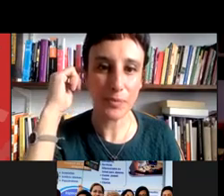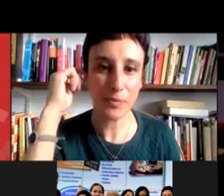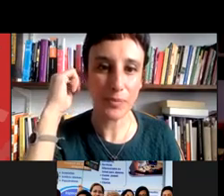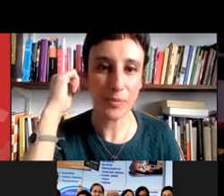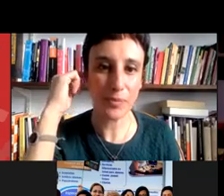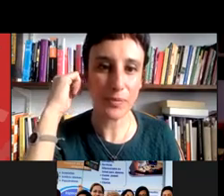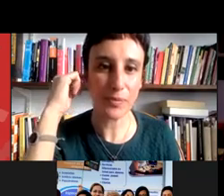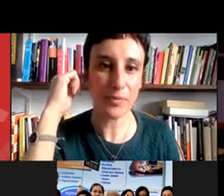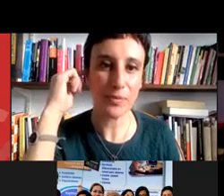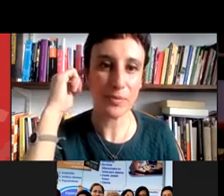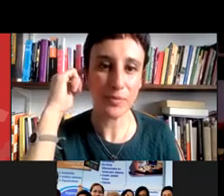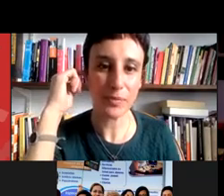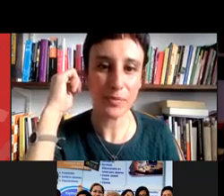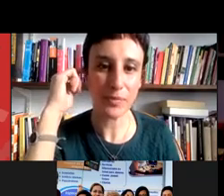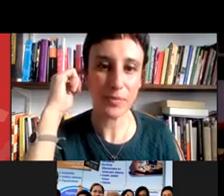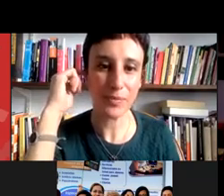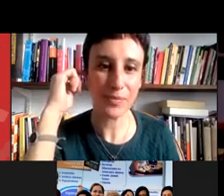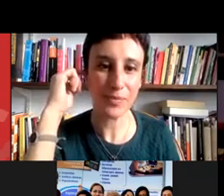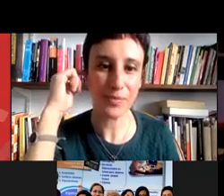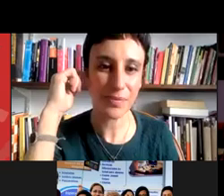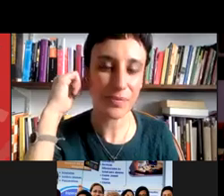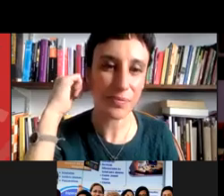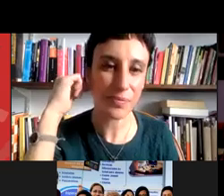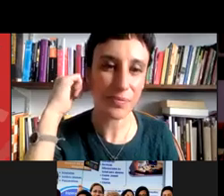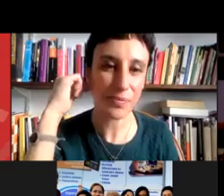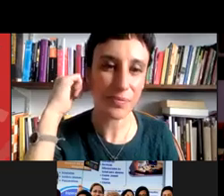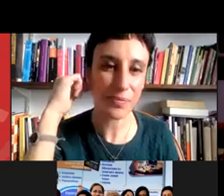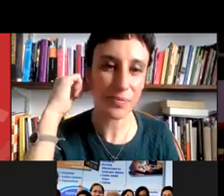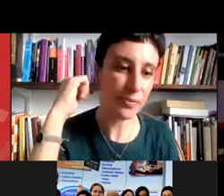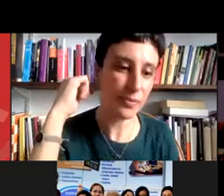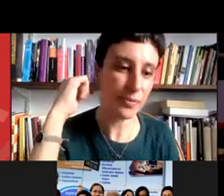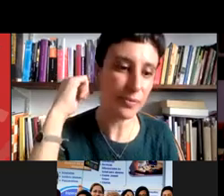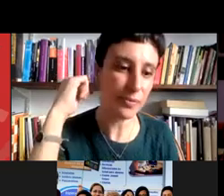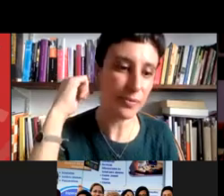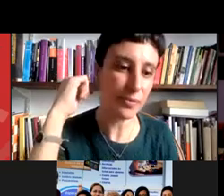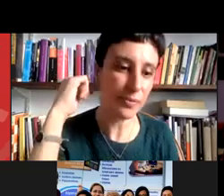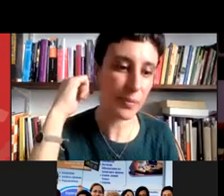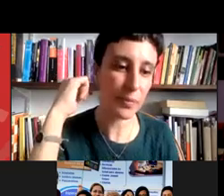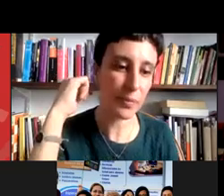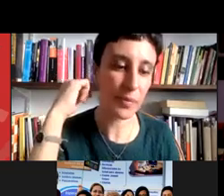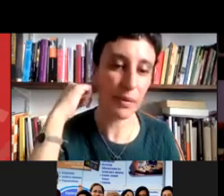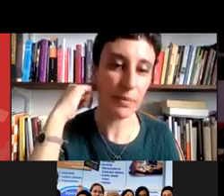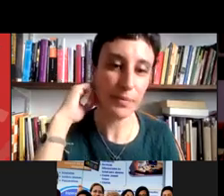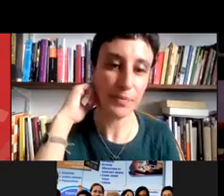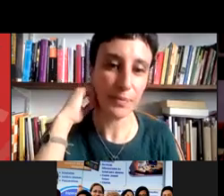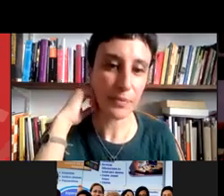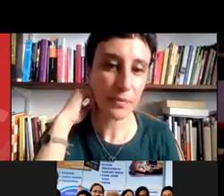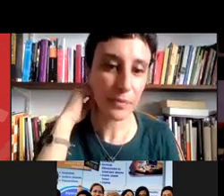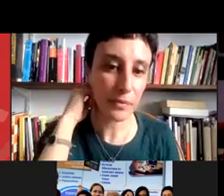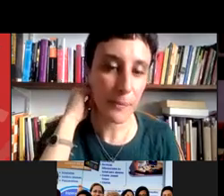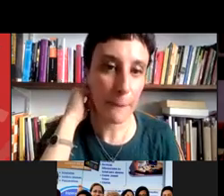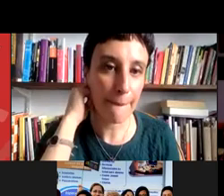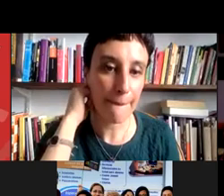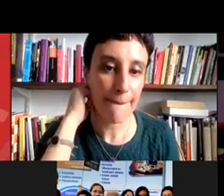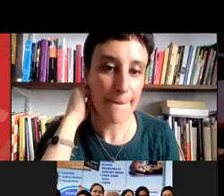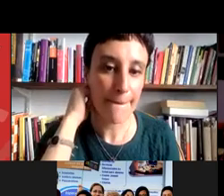y que tenemos que seguir conversándolo. A nombre del comité directivo del Foro LAC y de su presidente